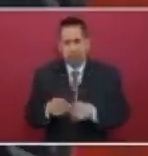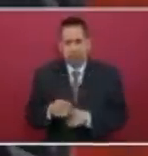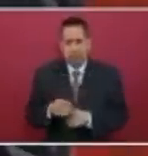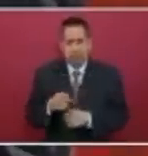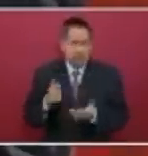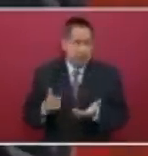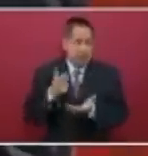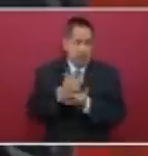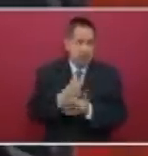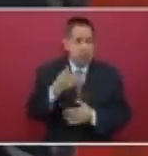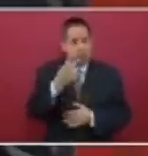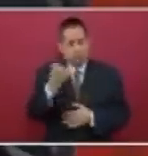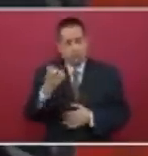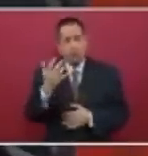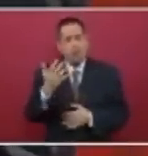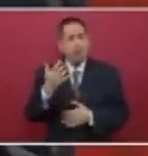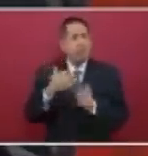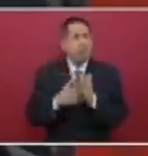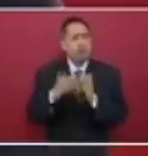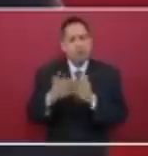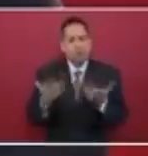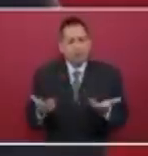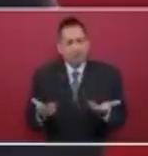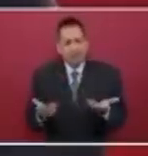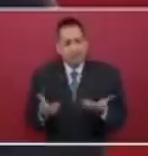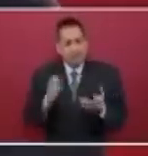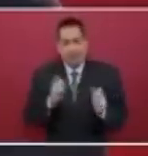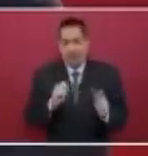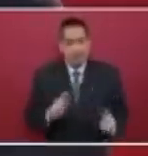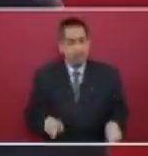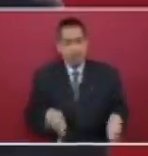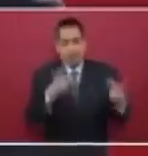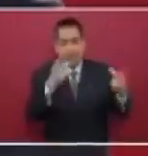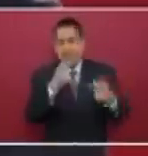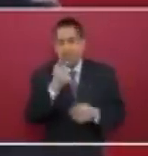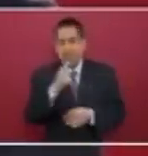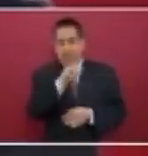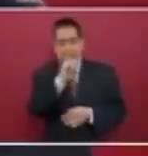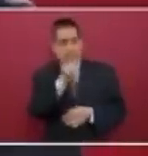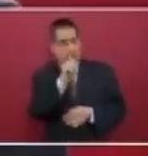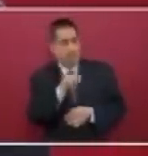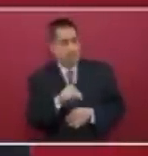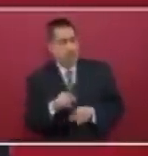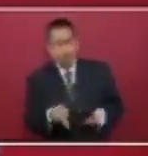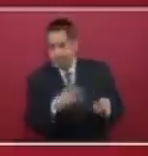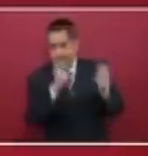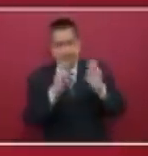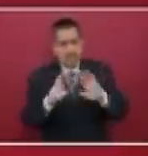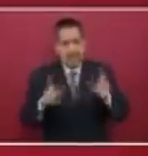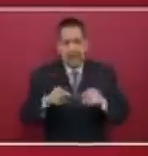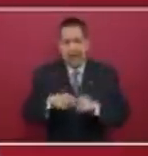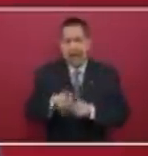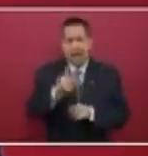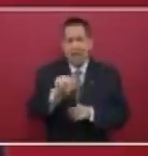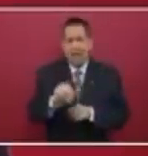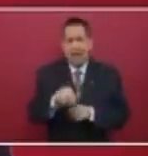tiene que pagar estos 450 millones porque ya está en venta y ya estamos a punto de